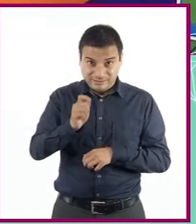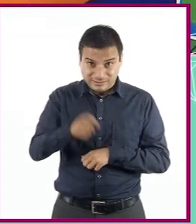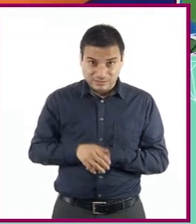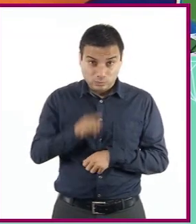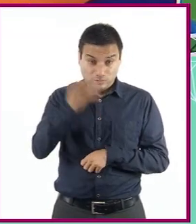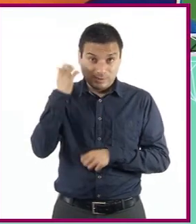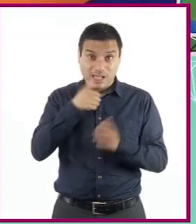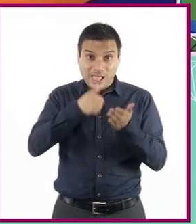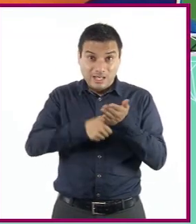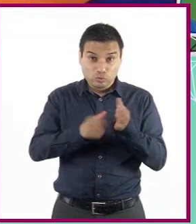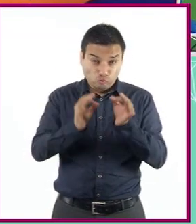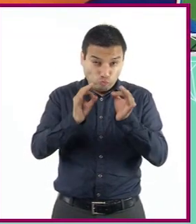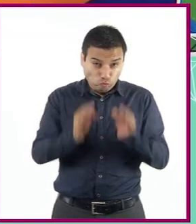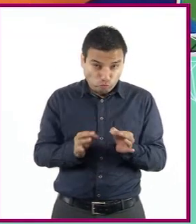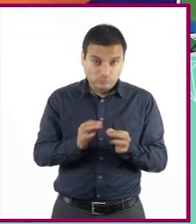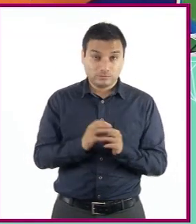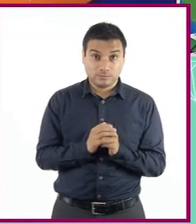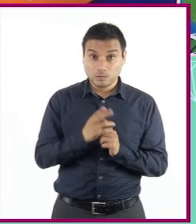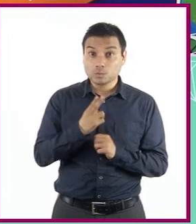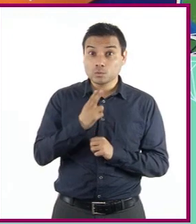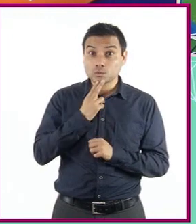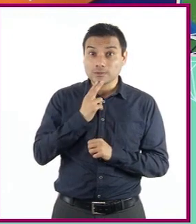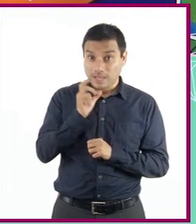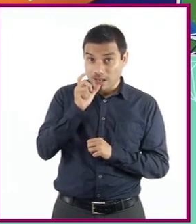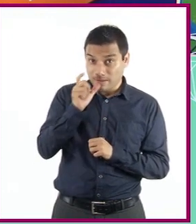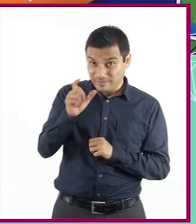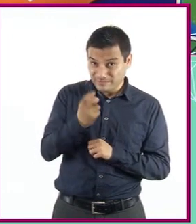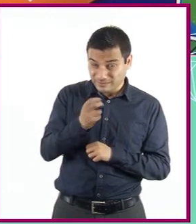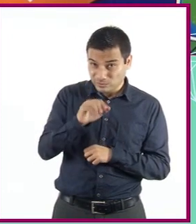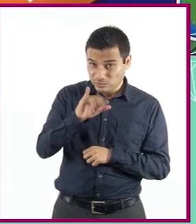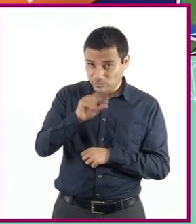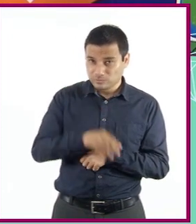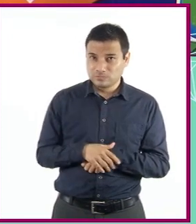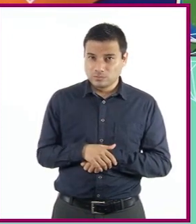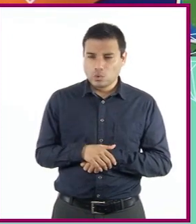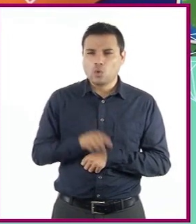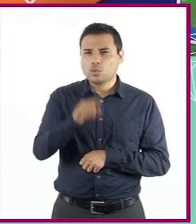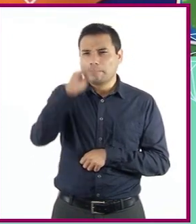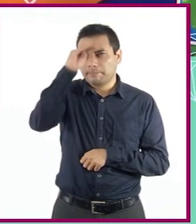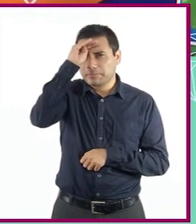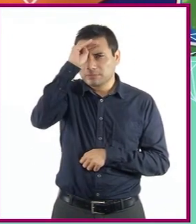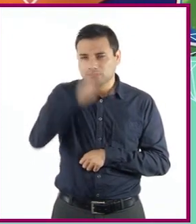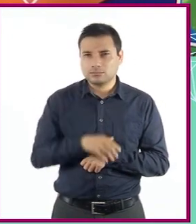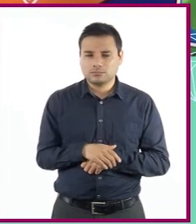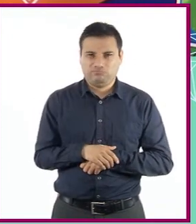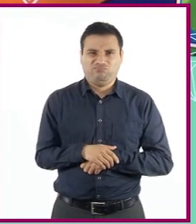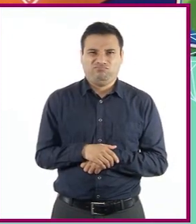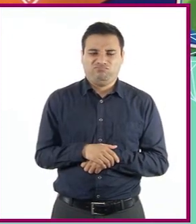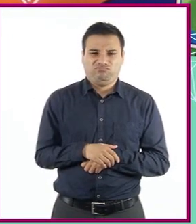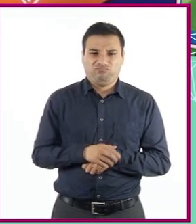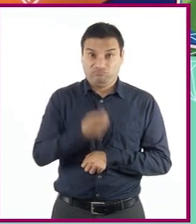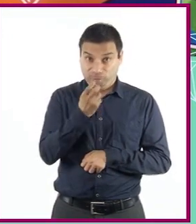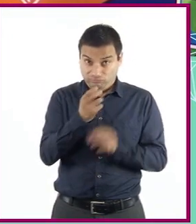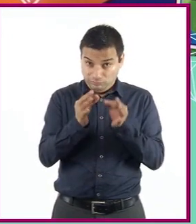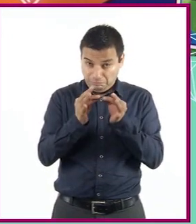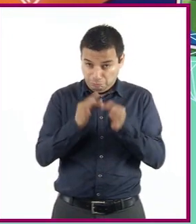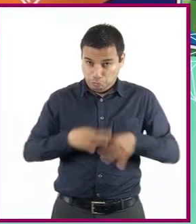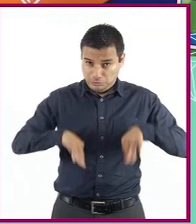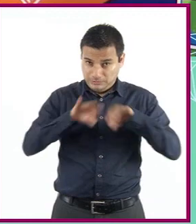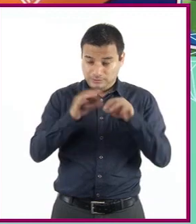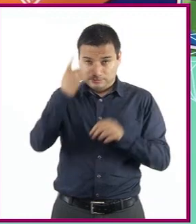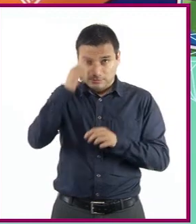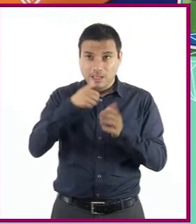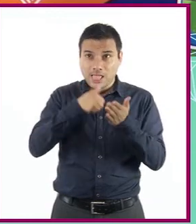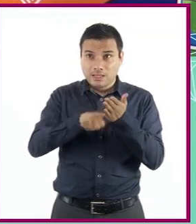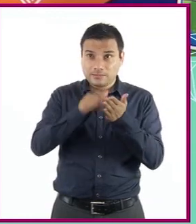haber utilizado algunos marcadores del discurso? ¿O consideran que los marcadores del discurso son importantes a la hora de